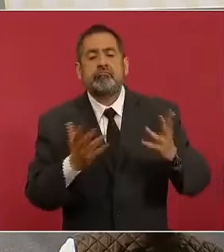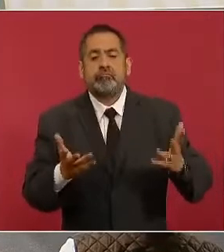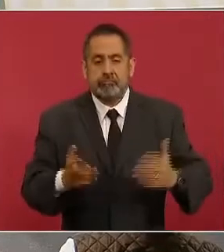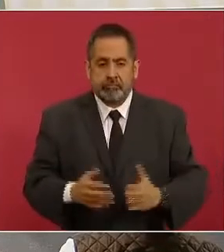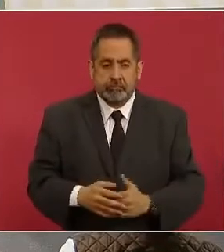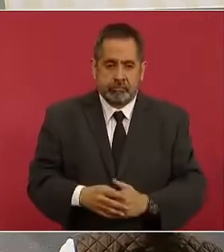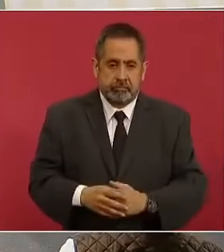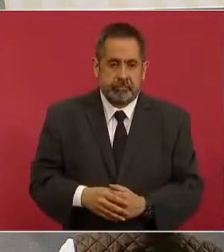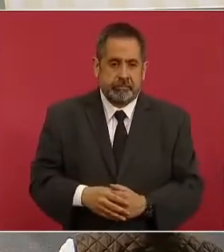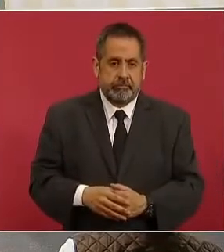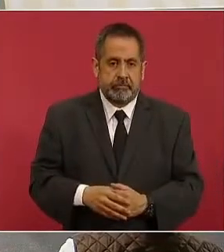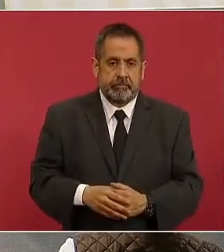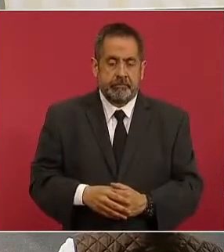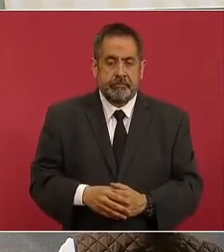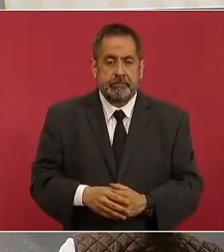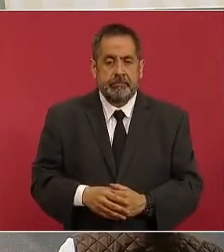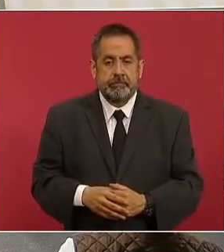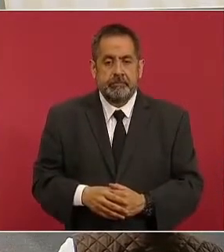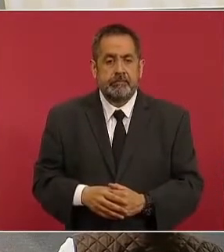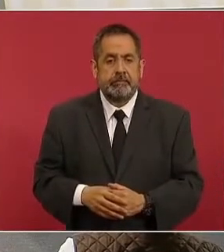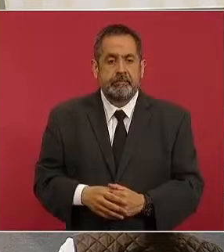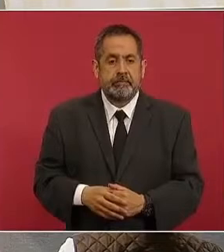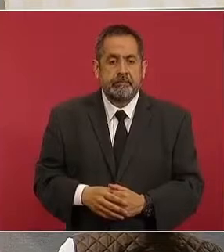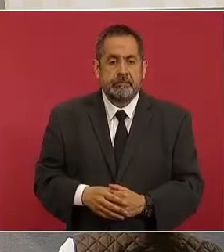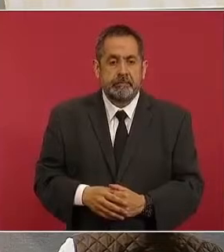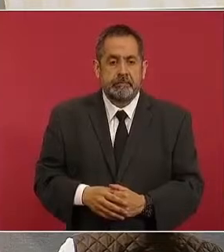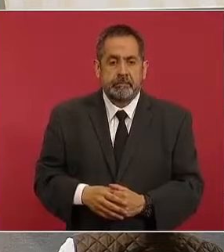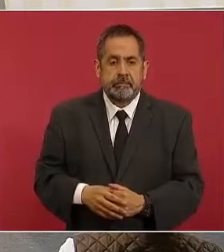A ver, el punto 2.